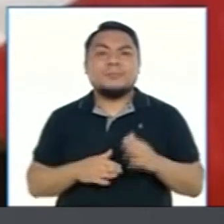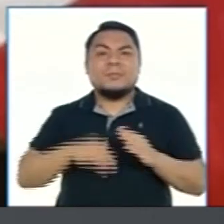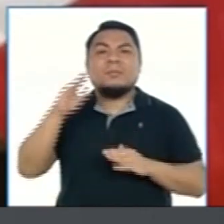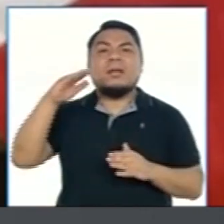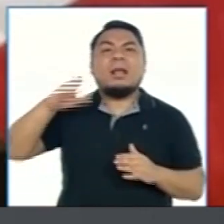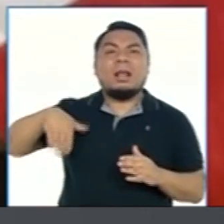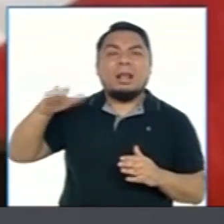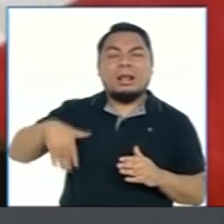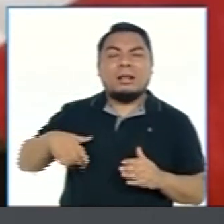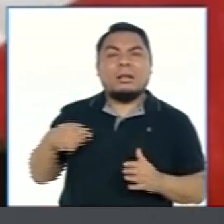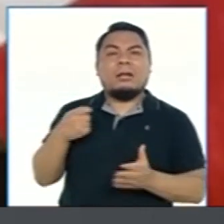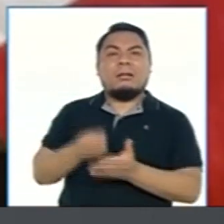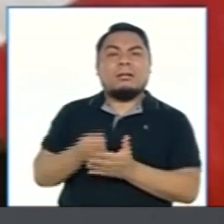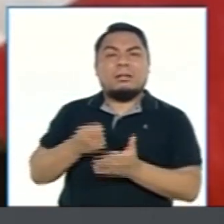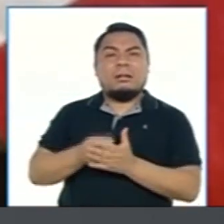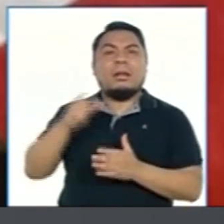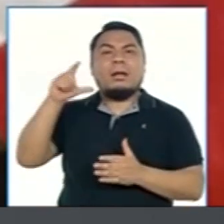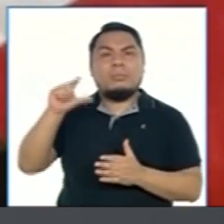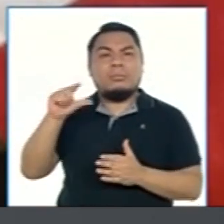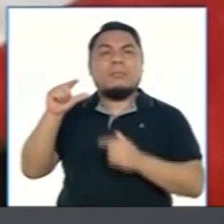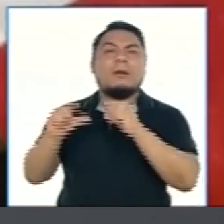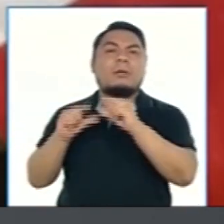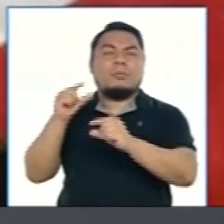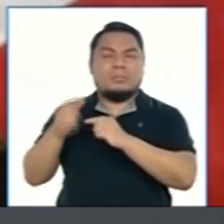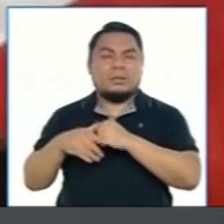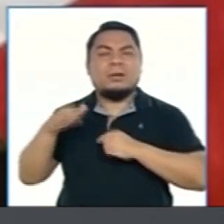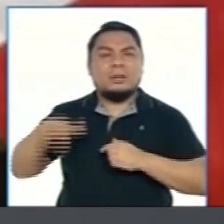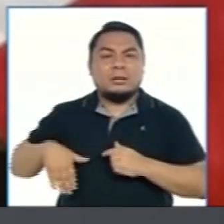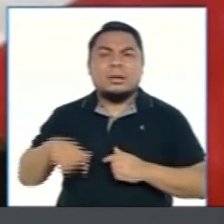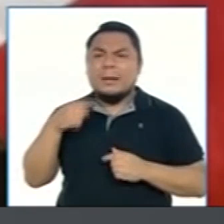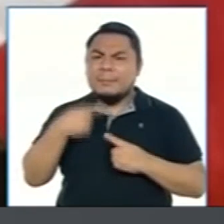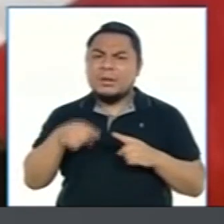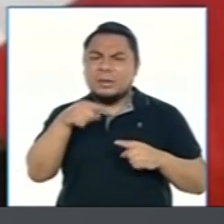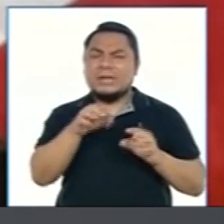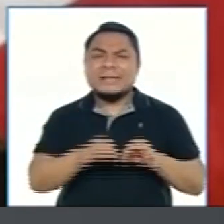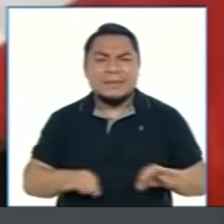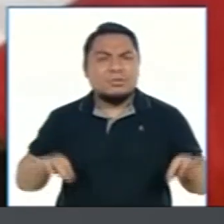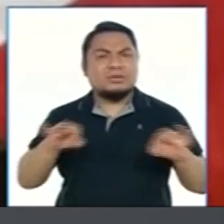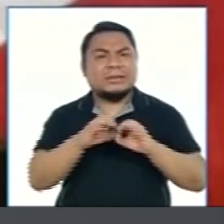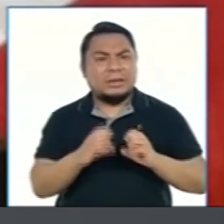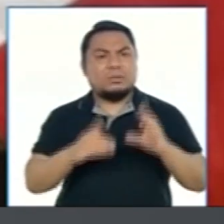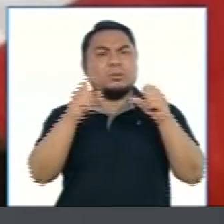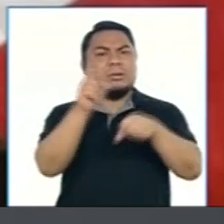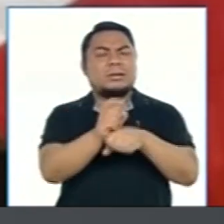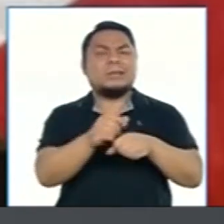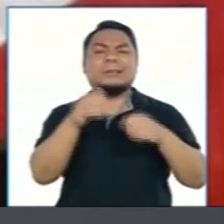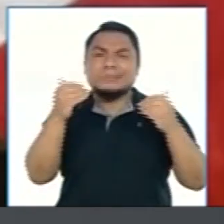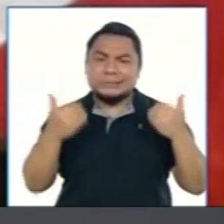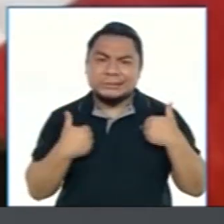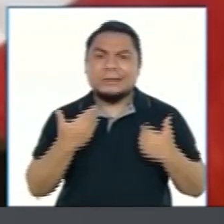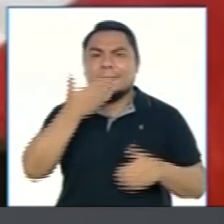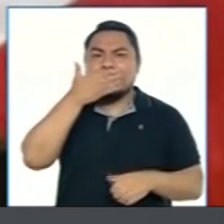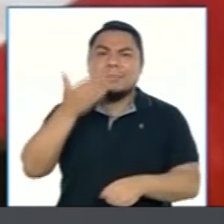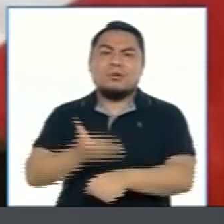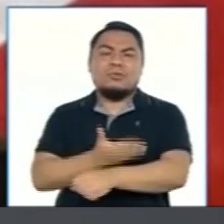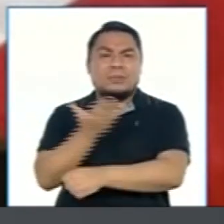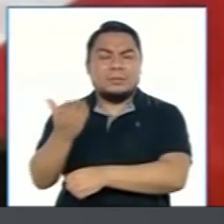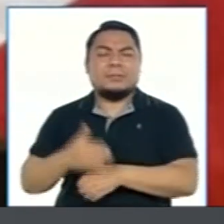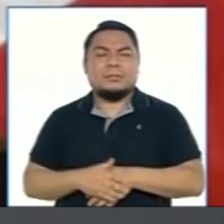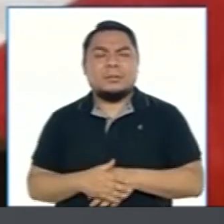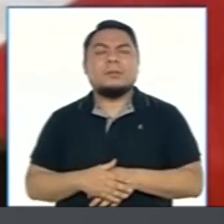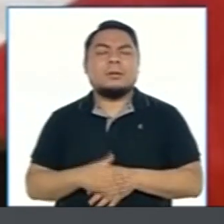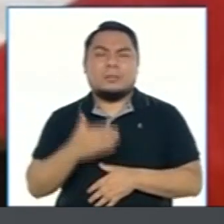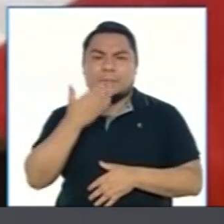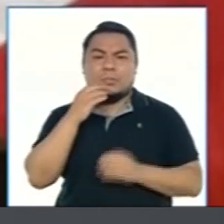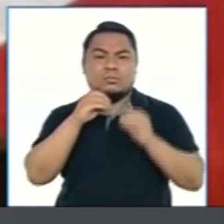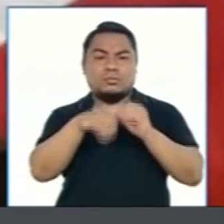mayor atraso. Y siendo tan importante la educación, teníamos que mejorar. Y hemos hecho un